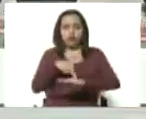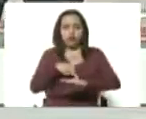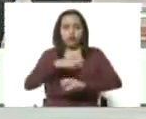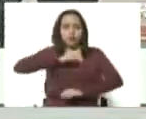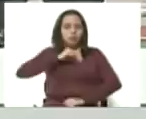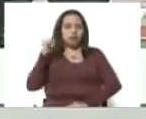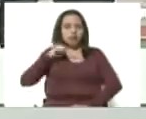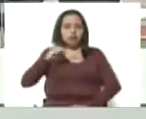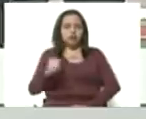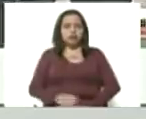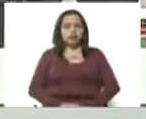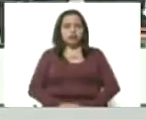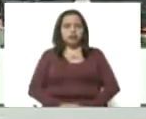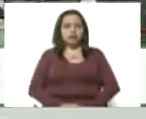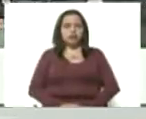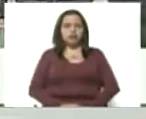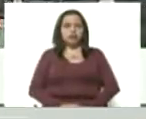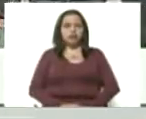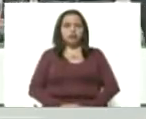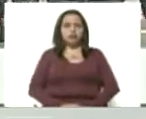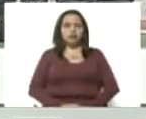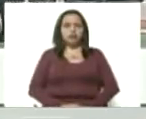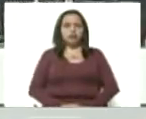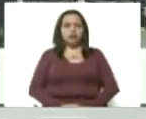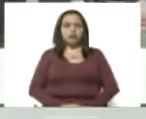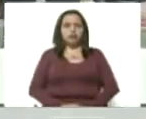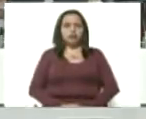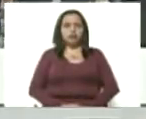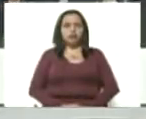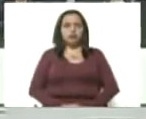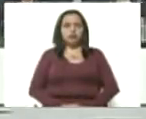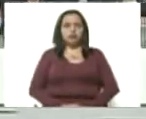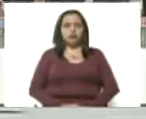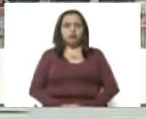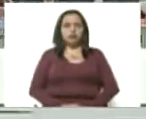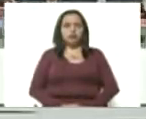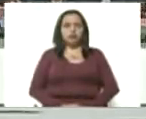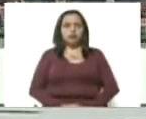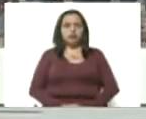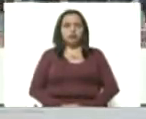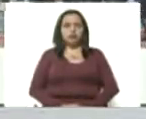Policía. Manda discreción. ¡A discreción! ¡Sí!